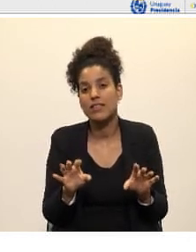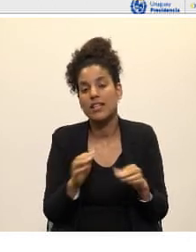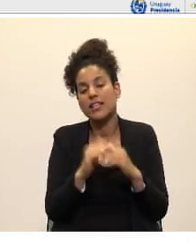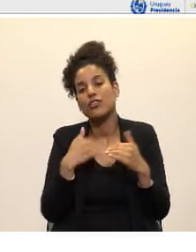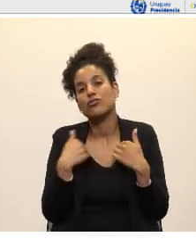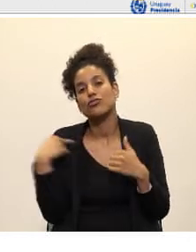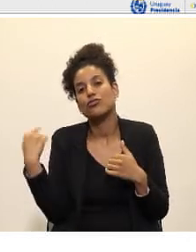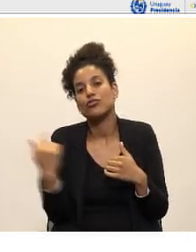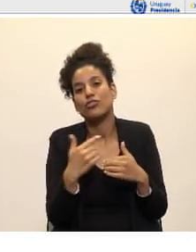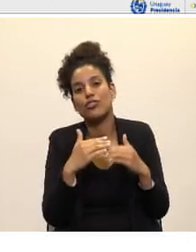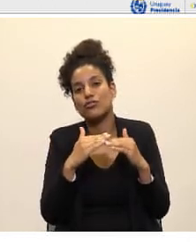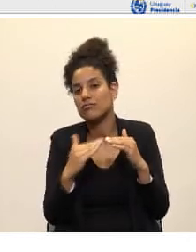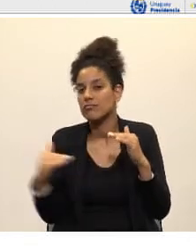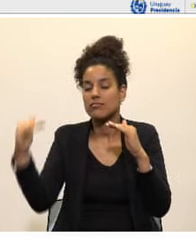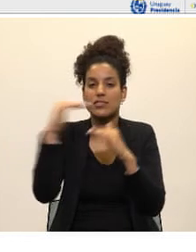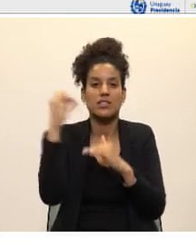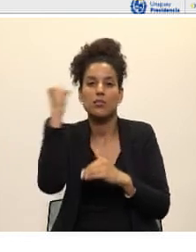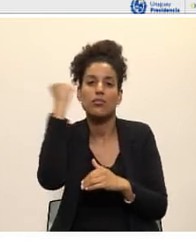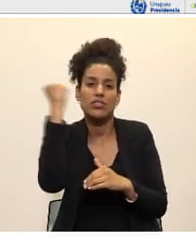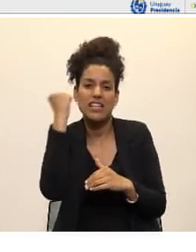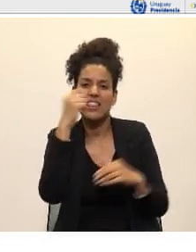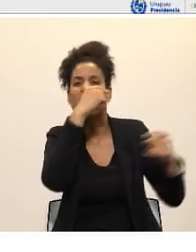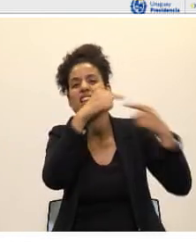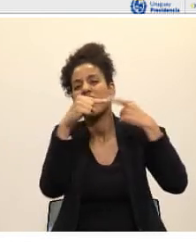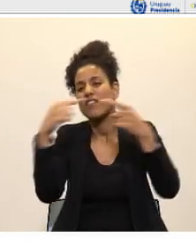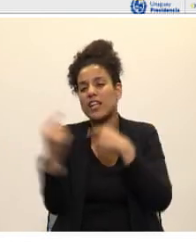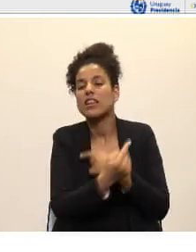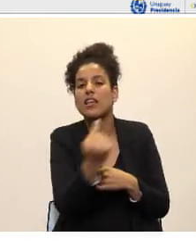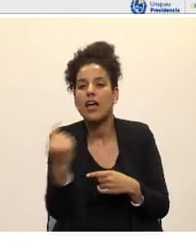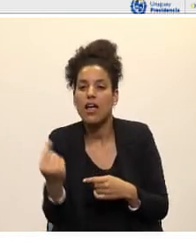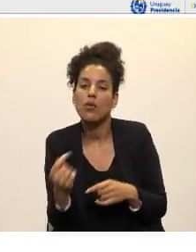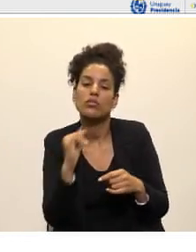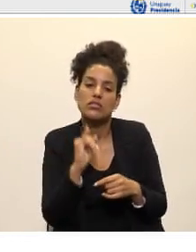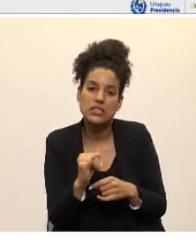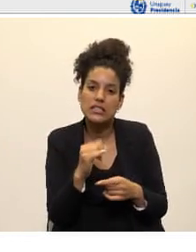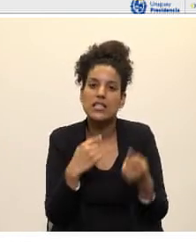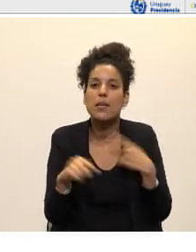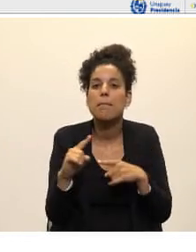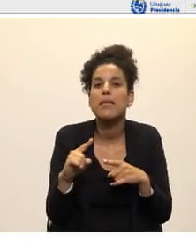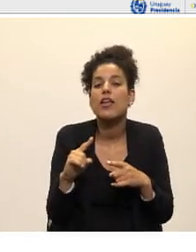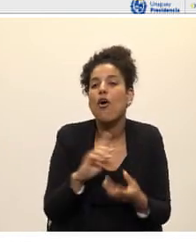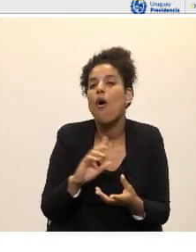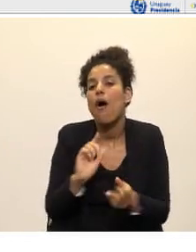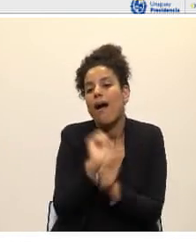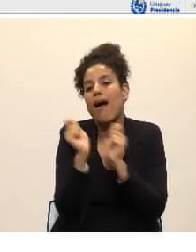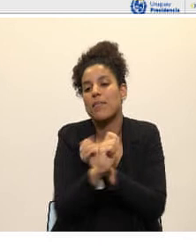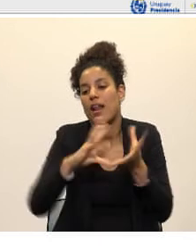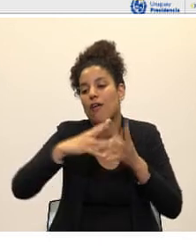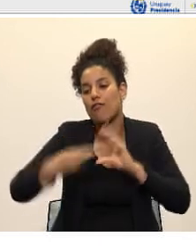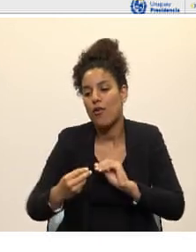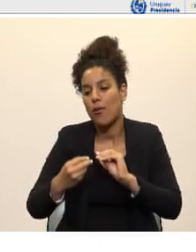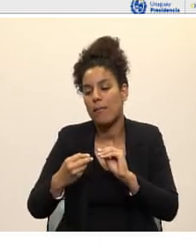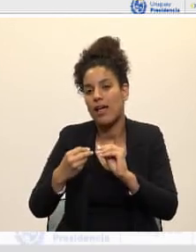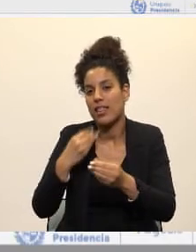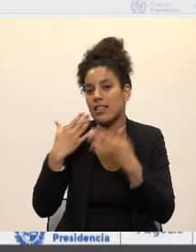de todas las diferencias y de todas las otras cuestiones. Poder cerrar con la